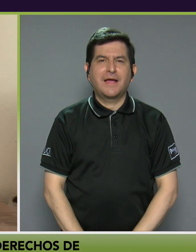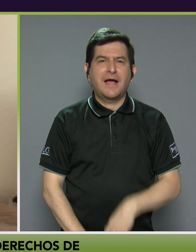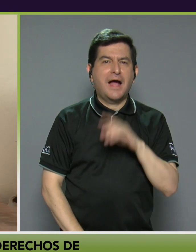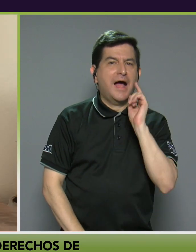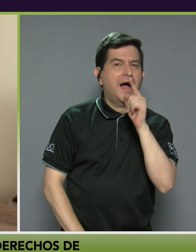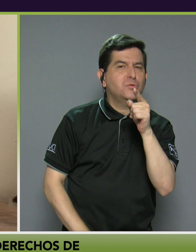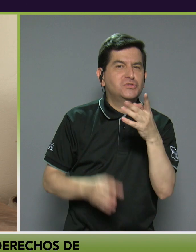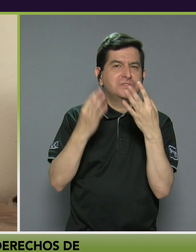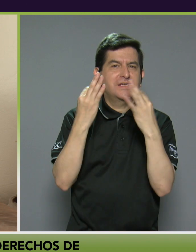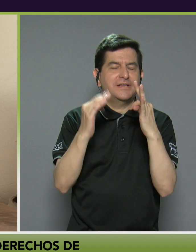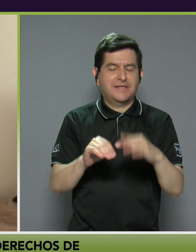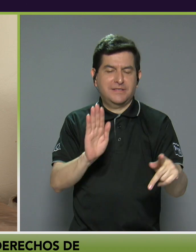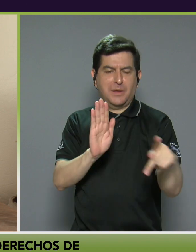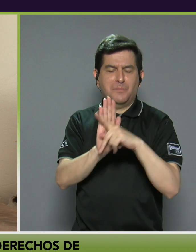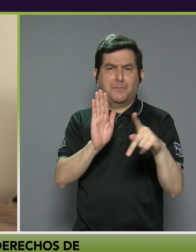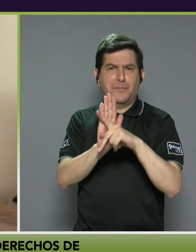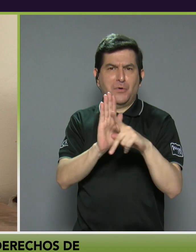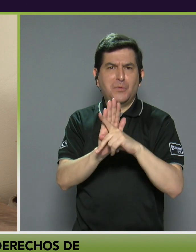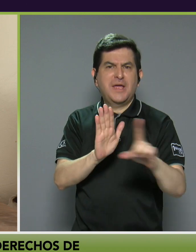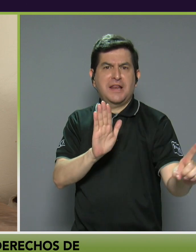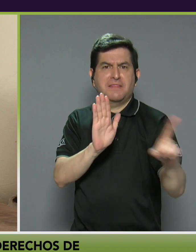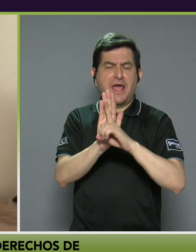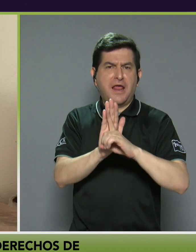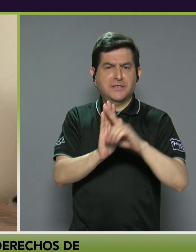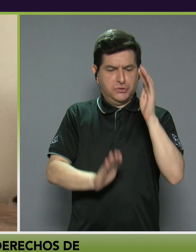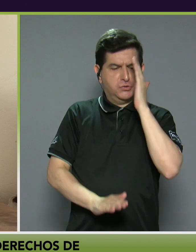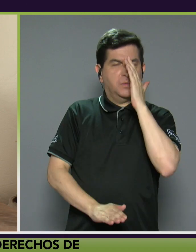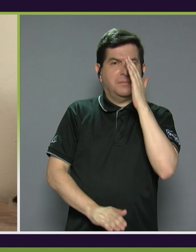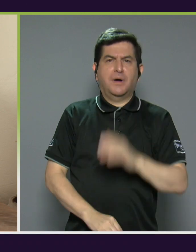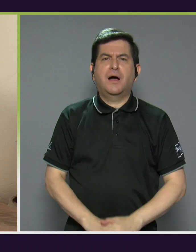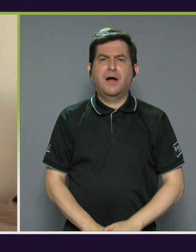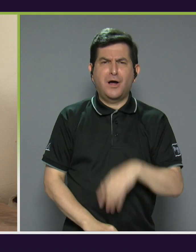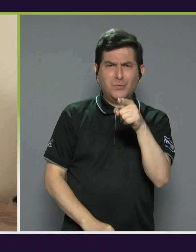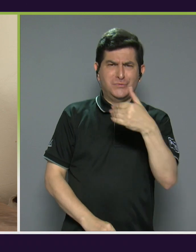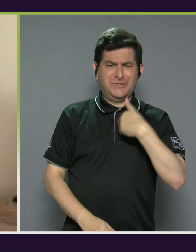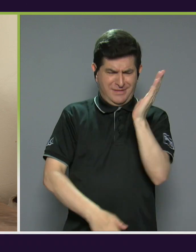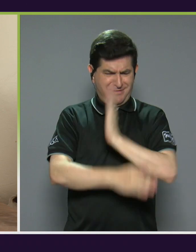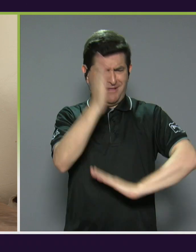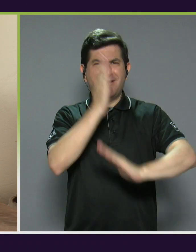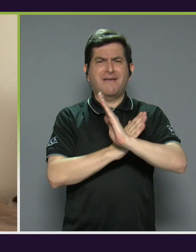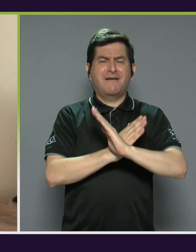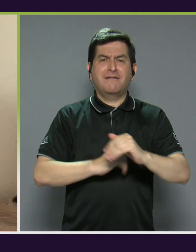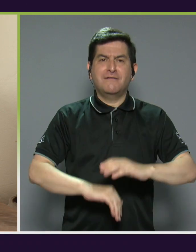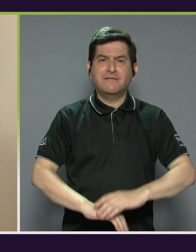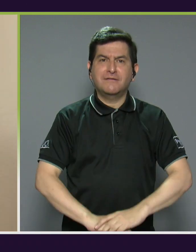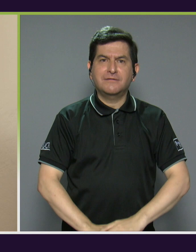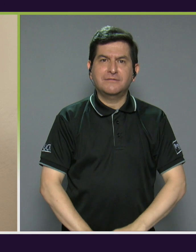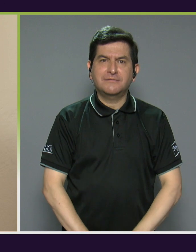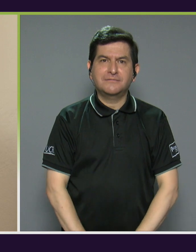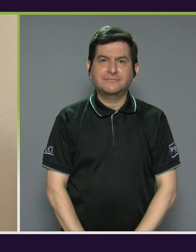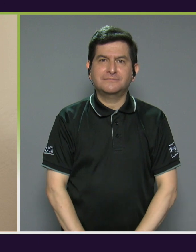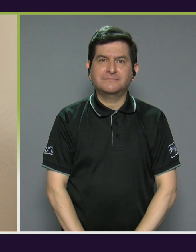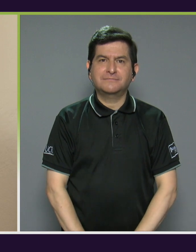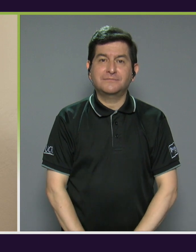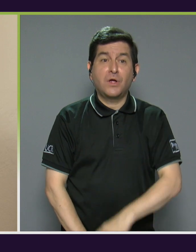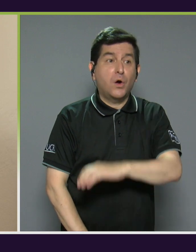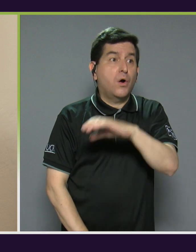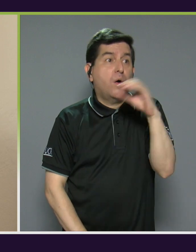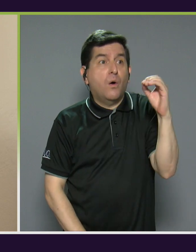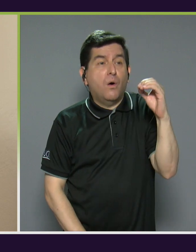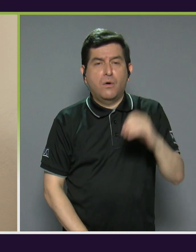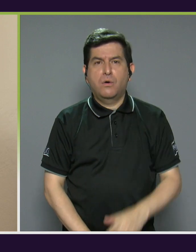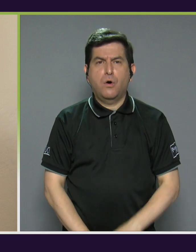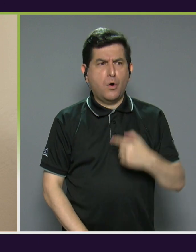el ejercicio, el derecho de ser mamá, porque tenés discapacidad también, ¿verdad? O cuando vas a